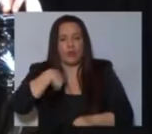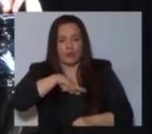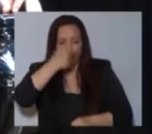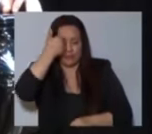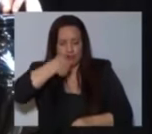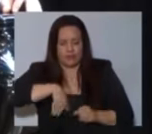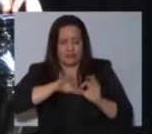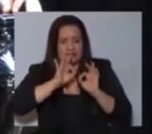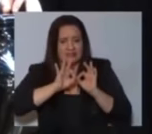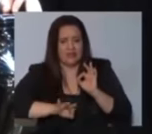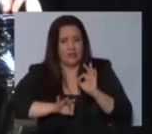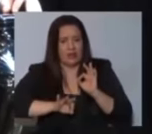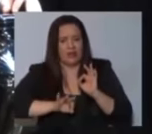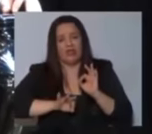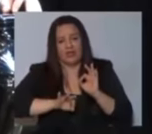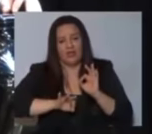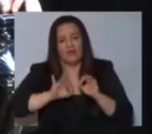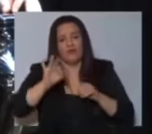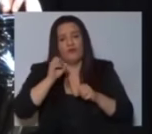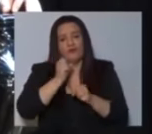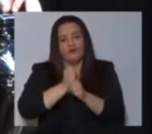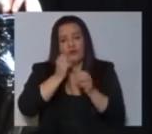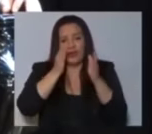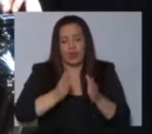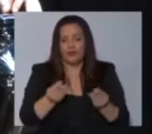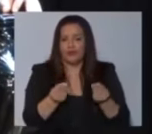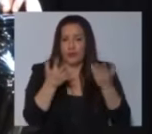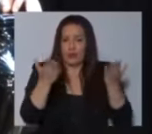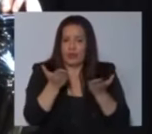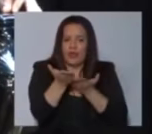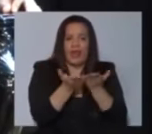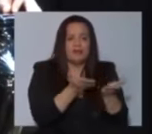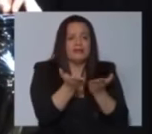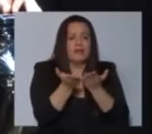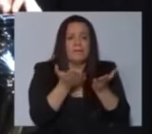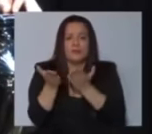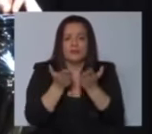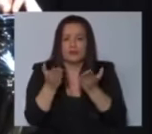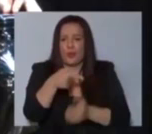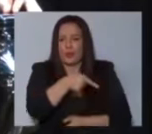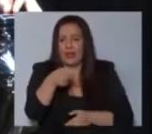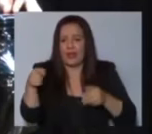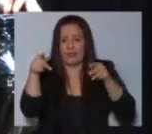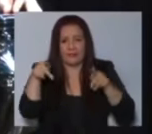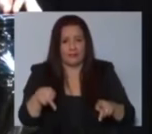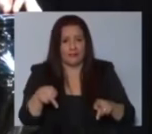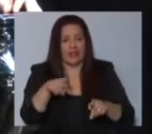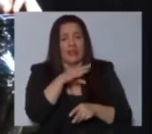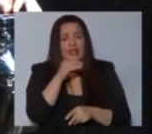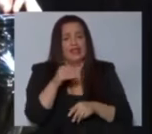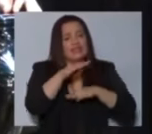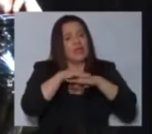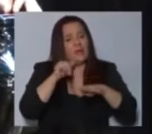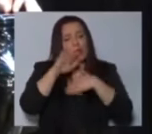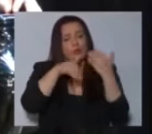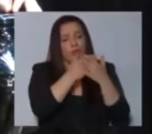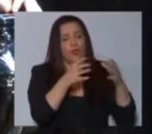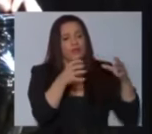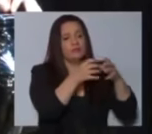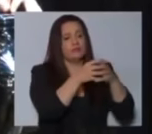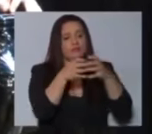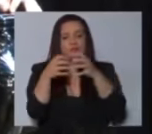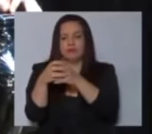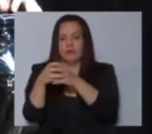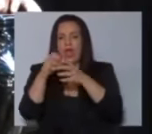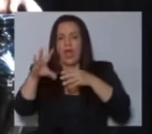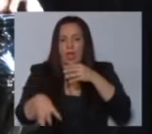funcionarios públicos al servicio del pueblo. Llamo a todas las fracciones políticas a sumarse y